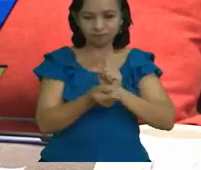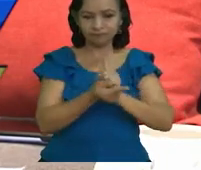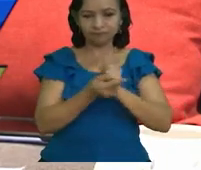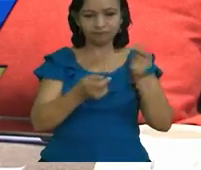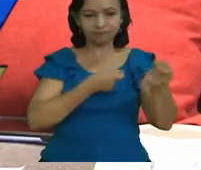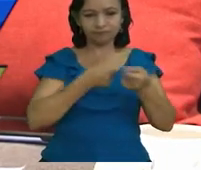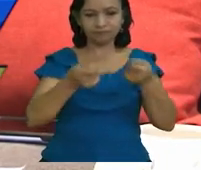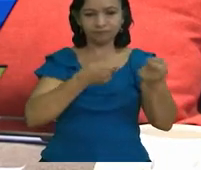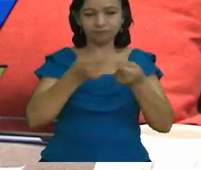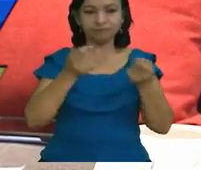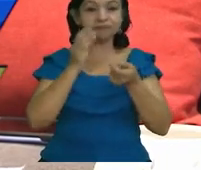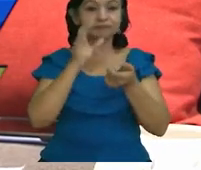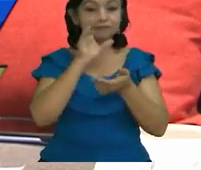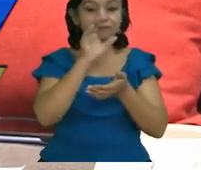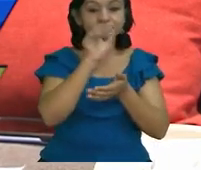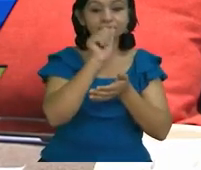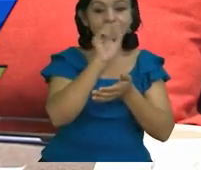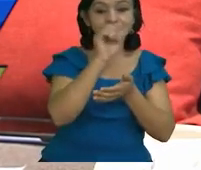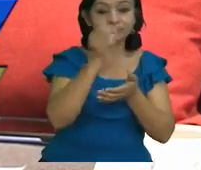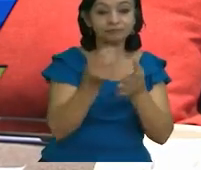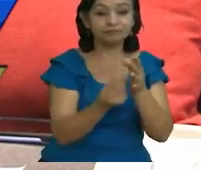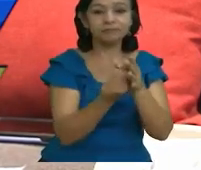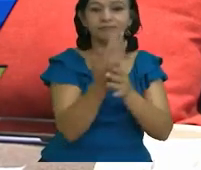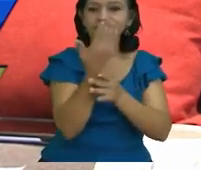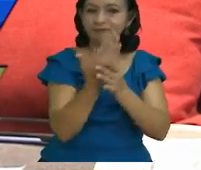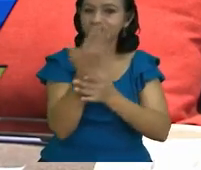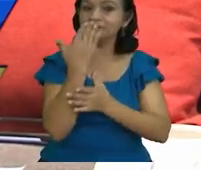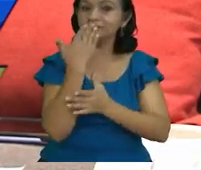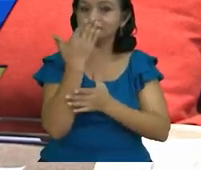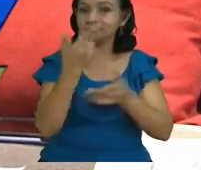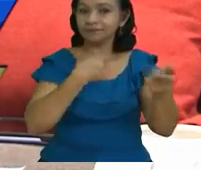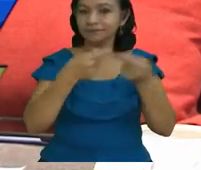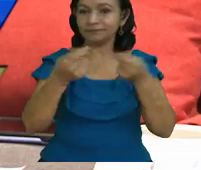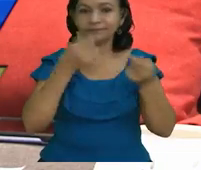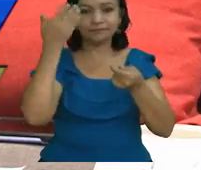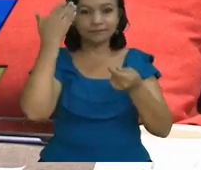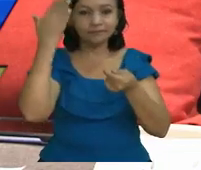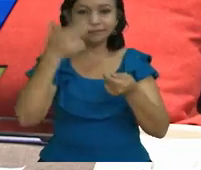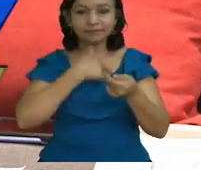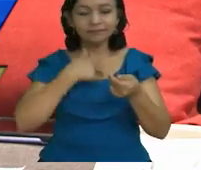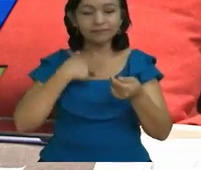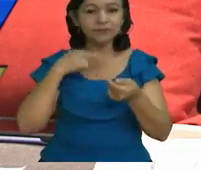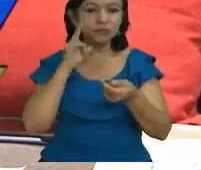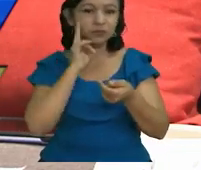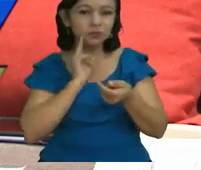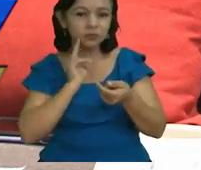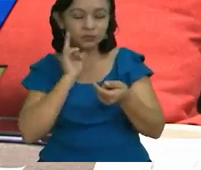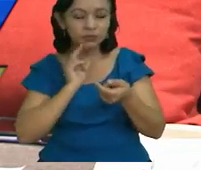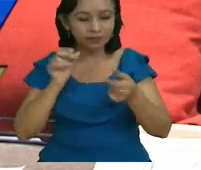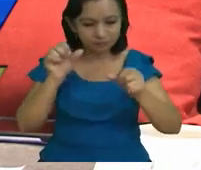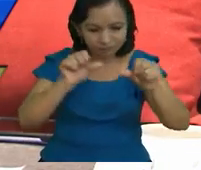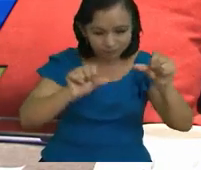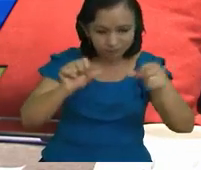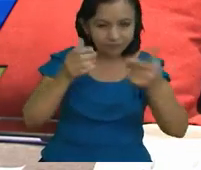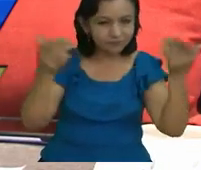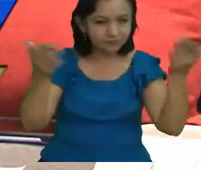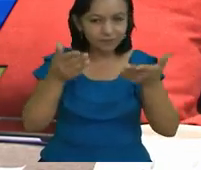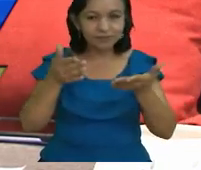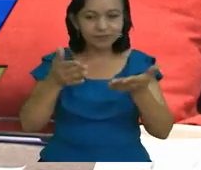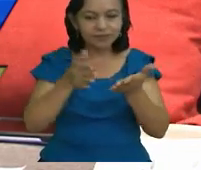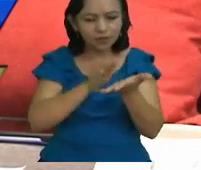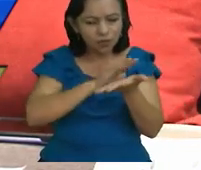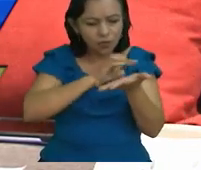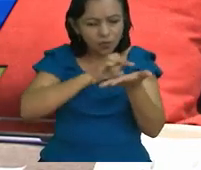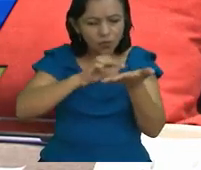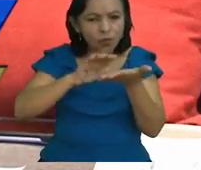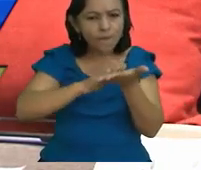están ampliando sus áreas de cacao porque ven que es algo rentable. Okay. Entonces, ya saben cómo preparar su chocolate, cómo trabajar, cómo sacar pasta de